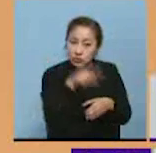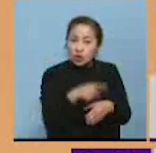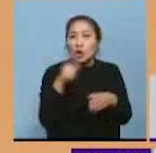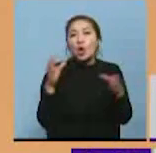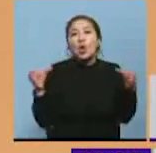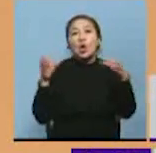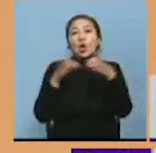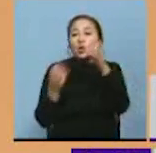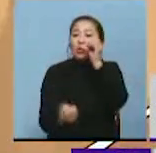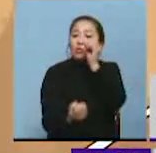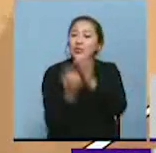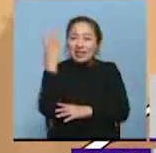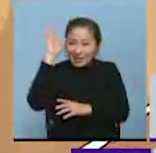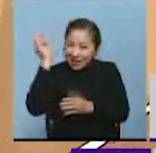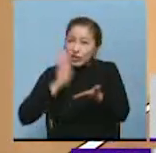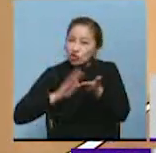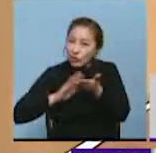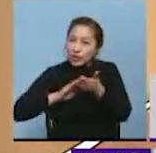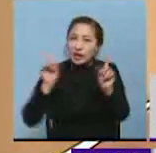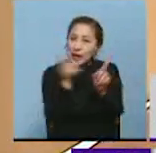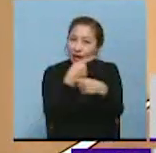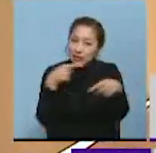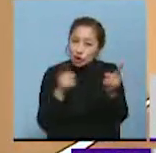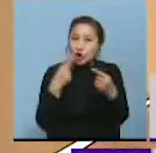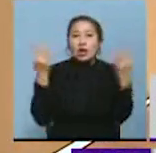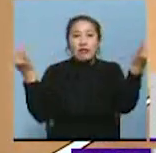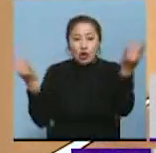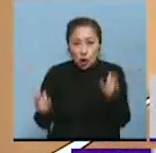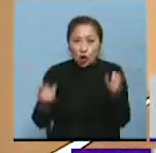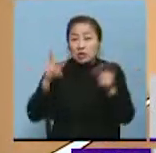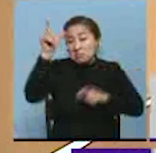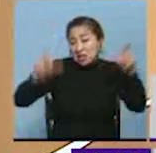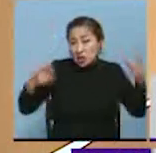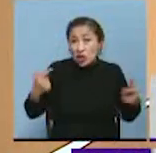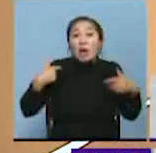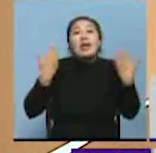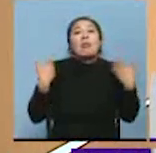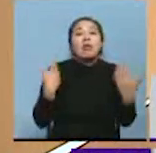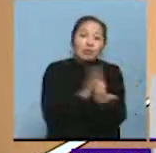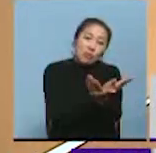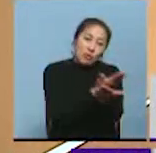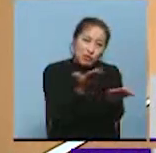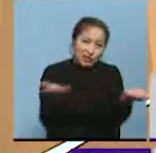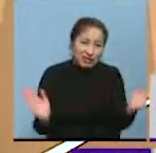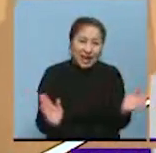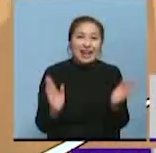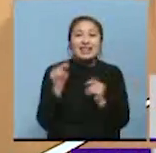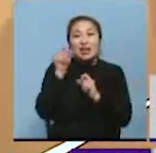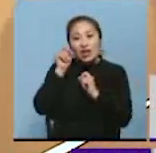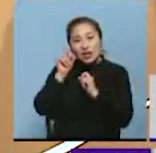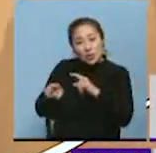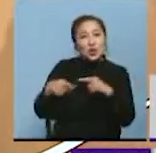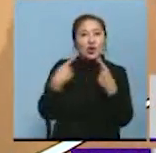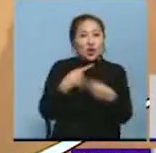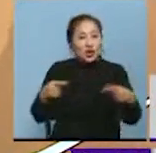grupos emergentes, folclóricos o no folclóricos, distintos artistas que van a poder lucirse en el escenario de los hornitos